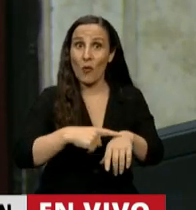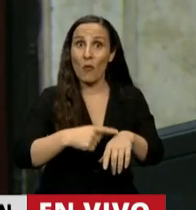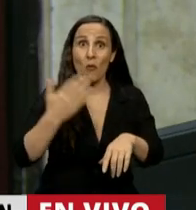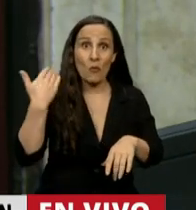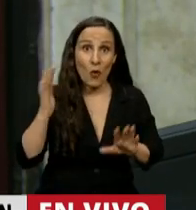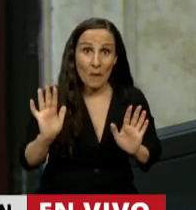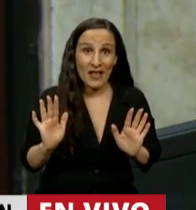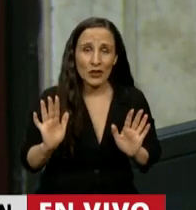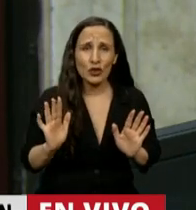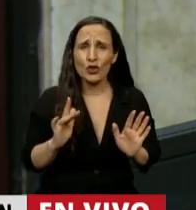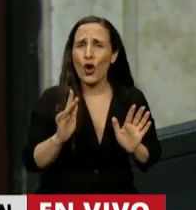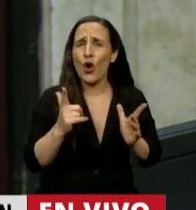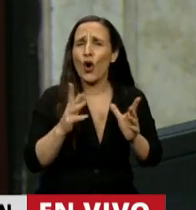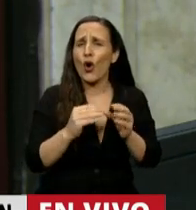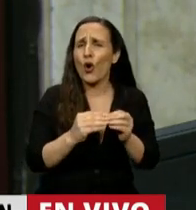momento